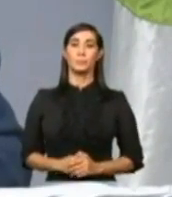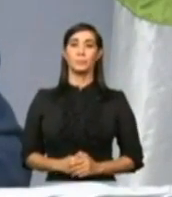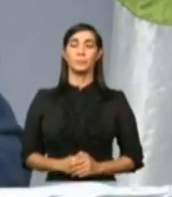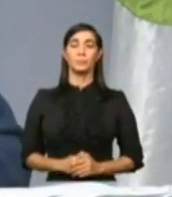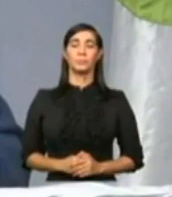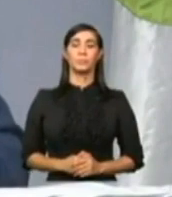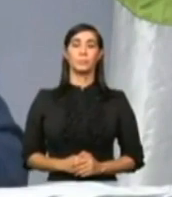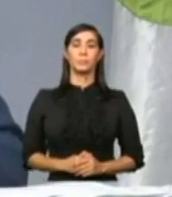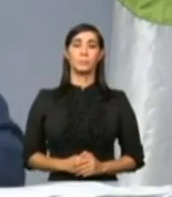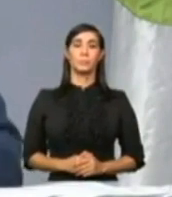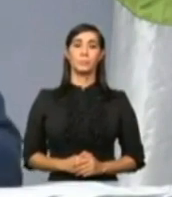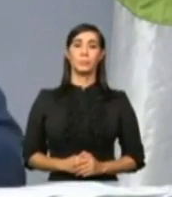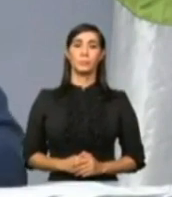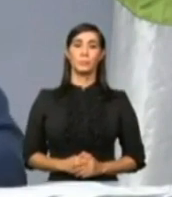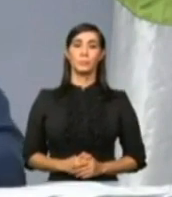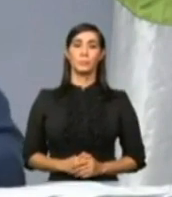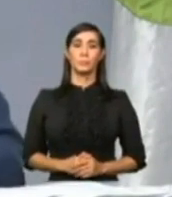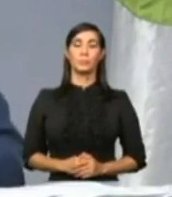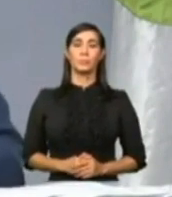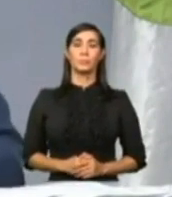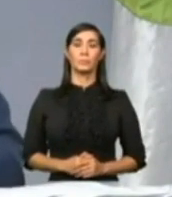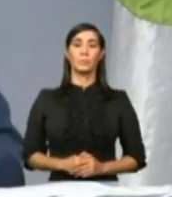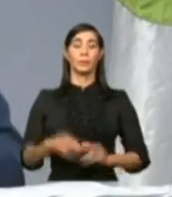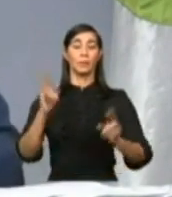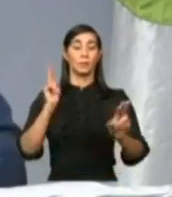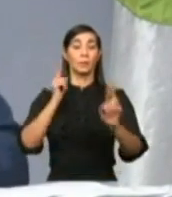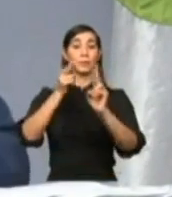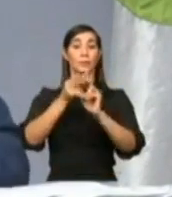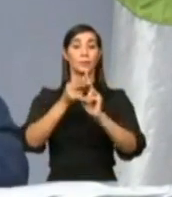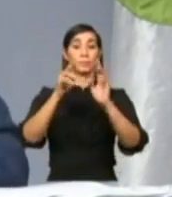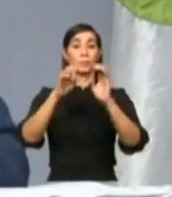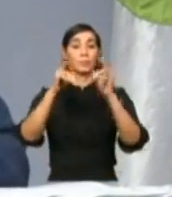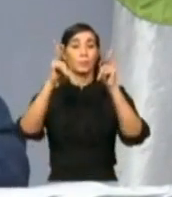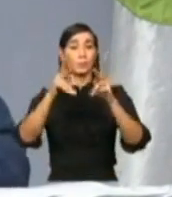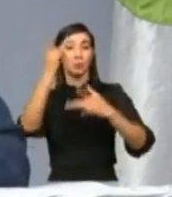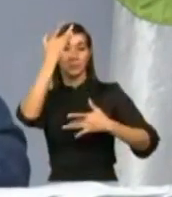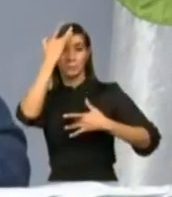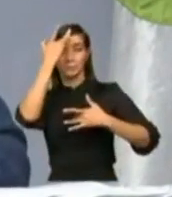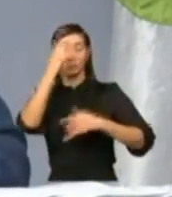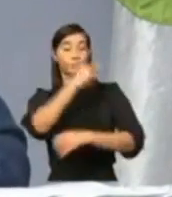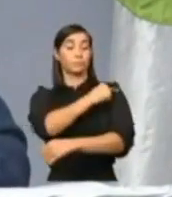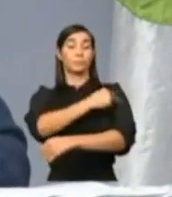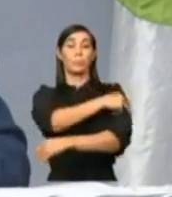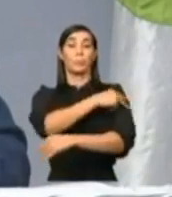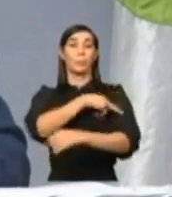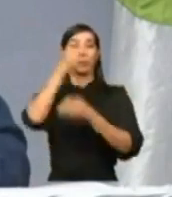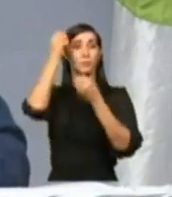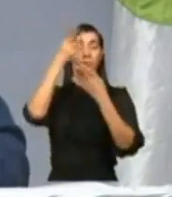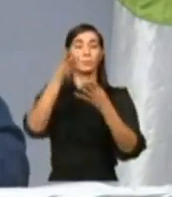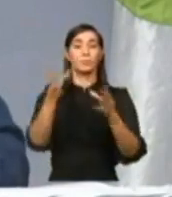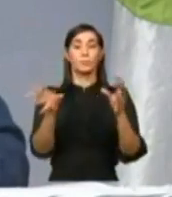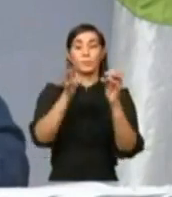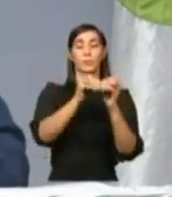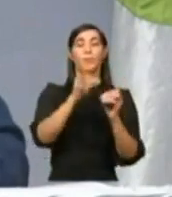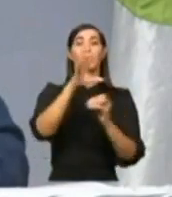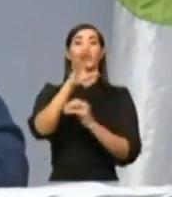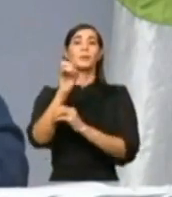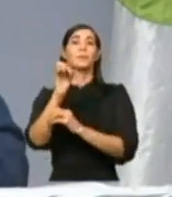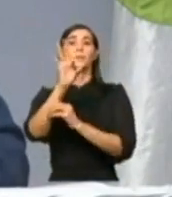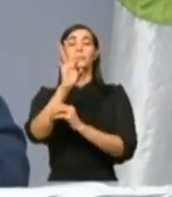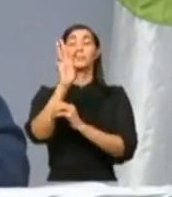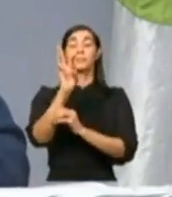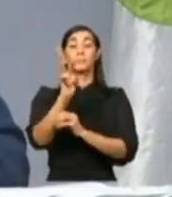Con relación a las hospitalizaciones, informamos que tenemos un total de